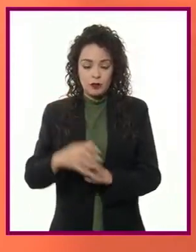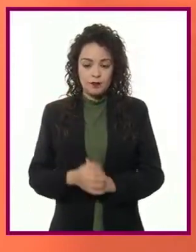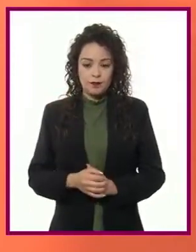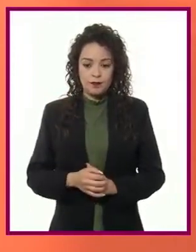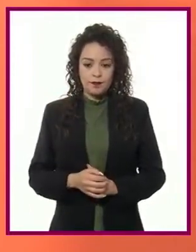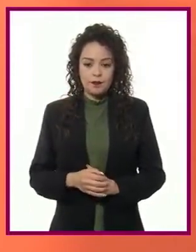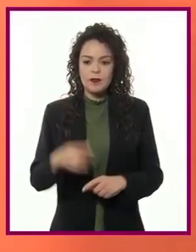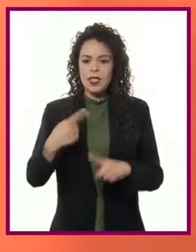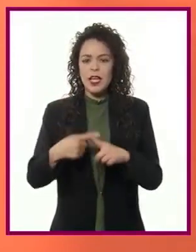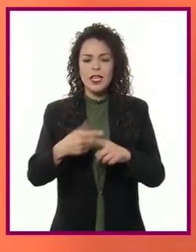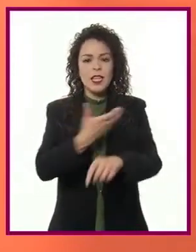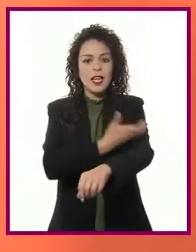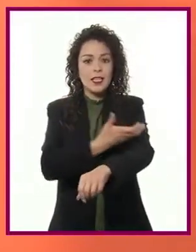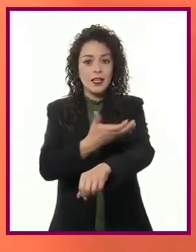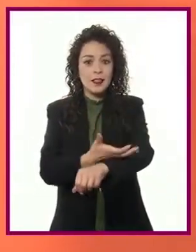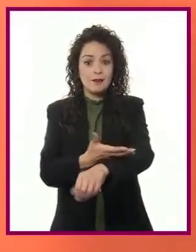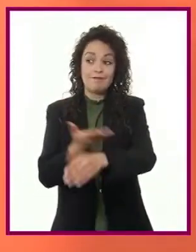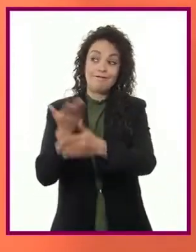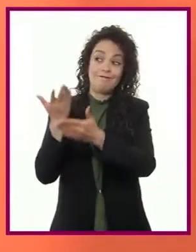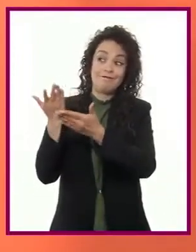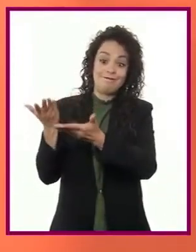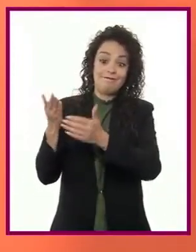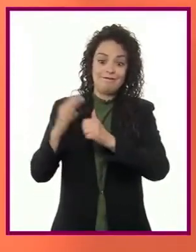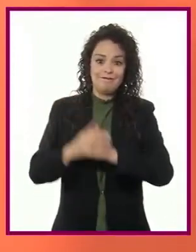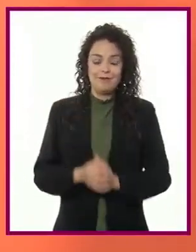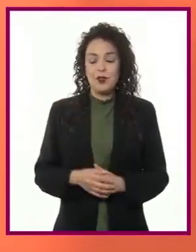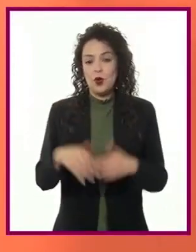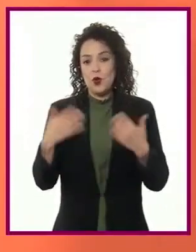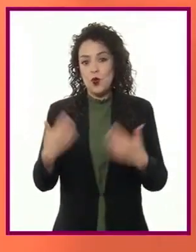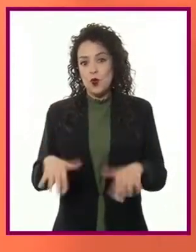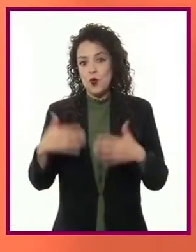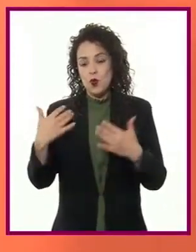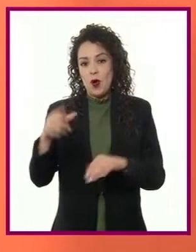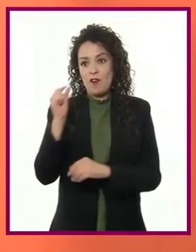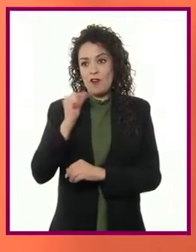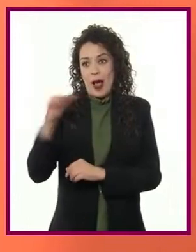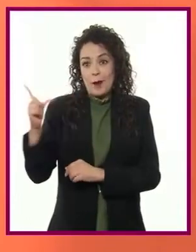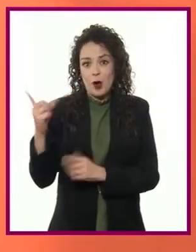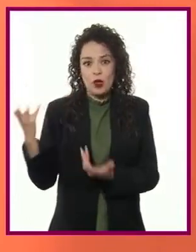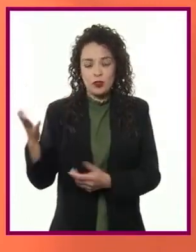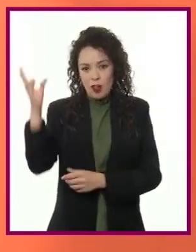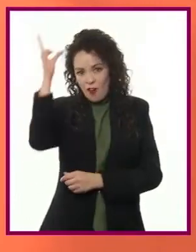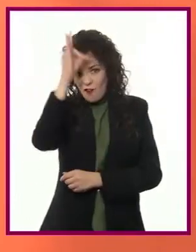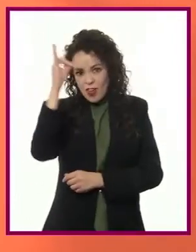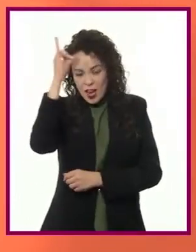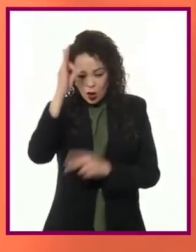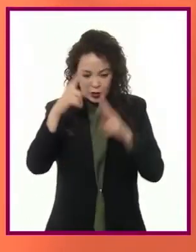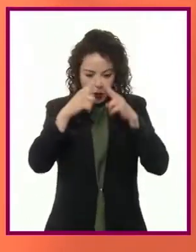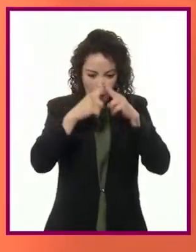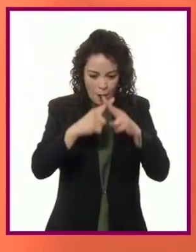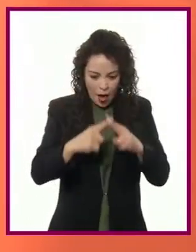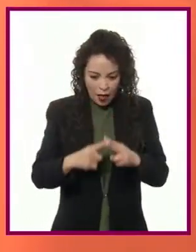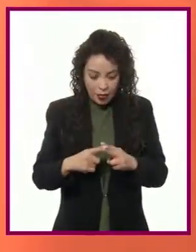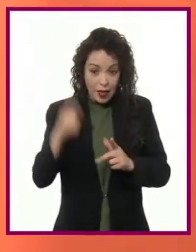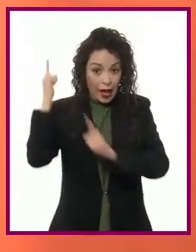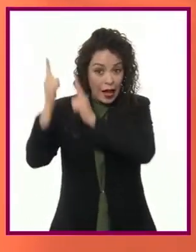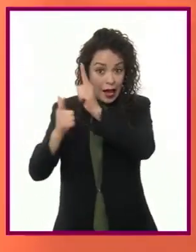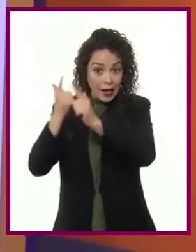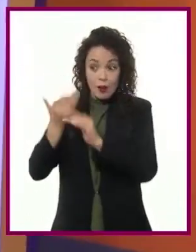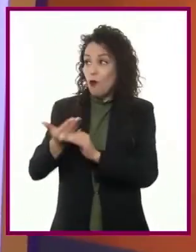acompaña una gran celebridad. ¿Qué digo celebridad? Filósofo y matemático de la antigua Grecia.